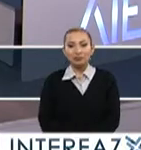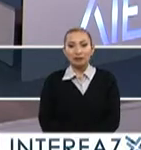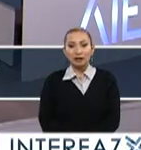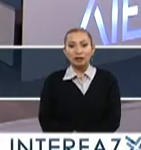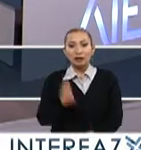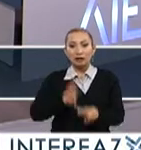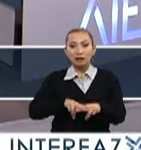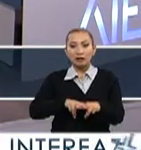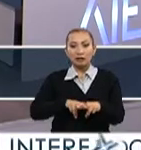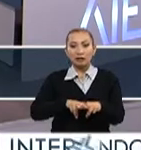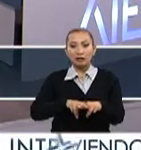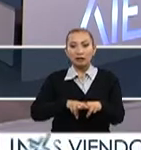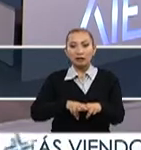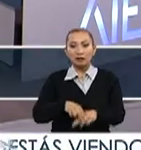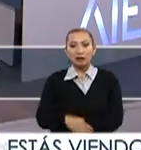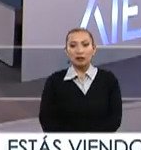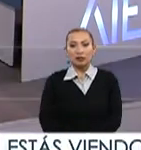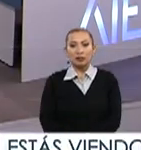Siéntate.